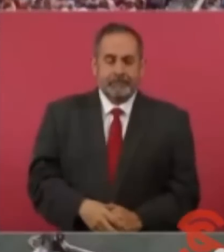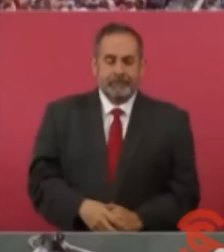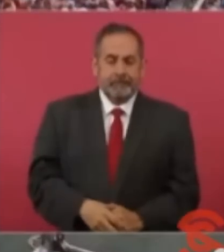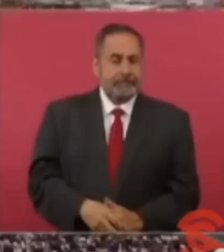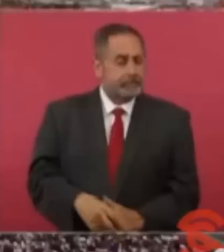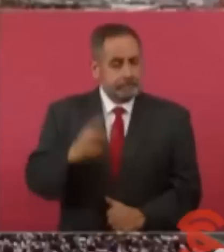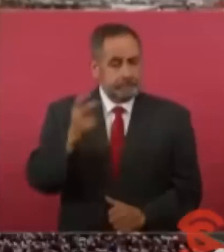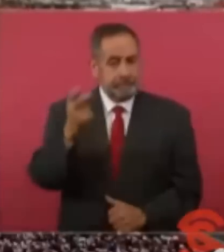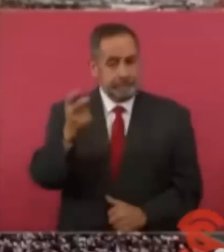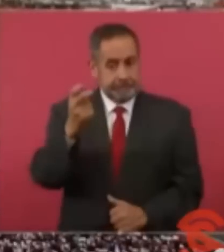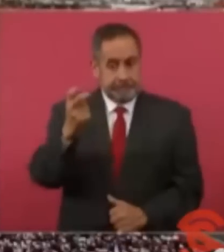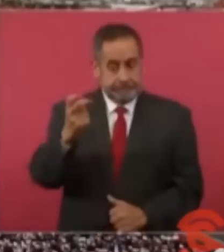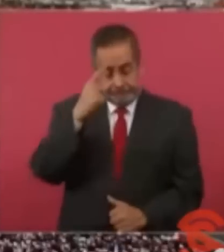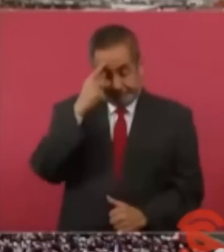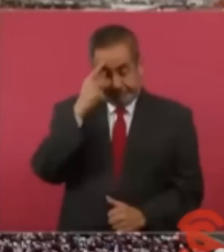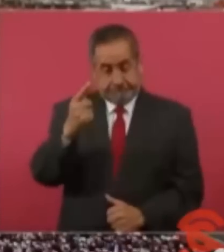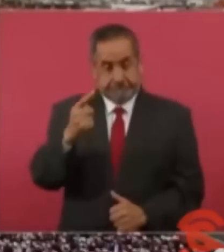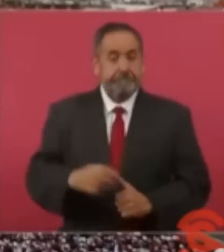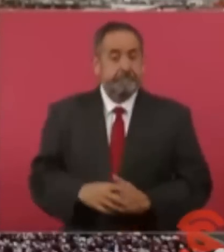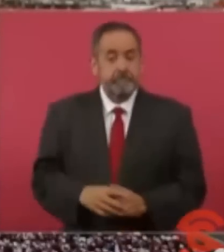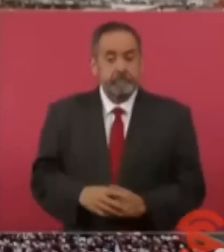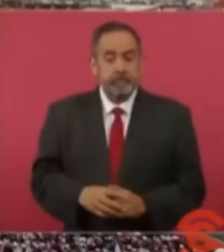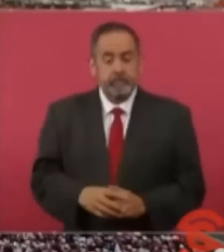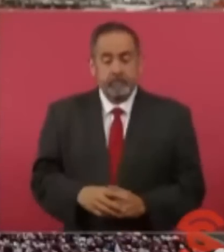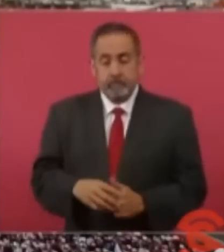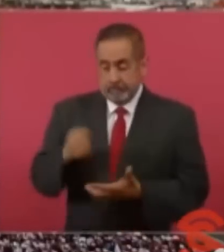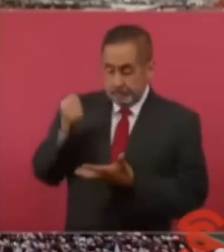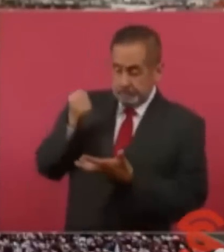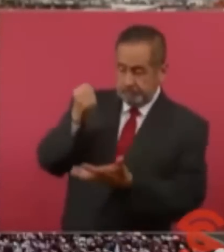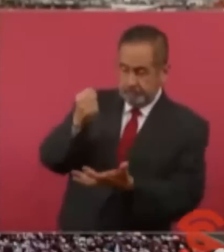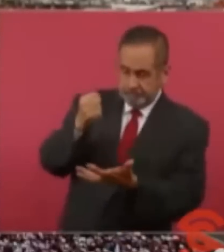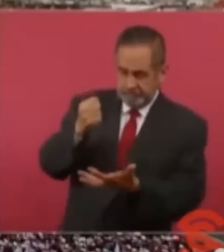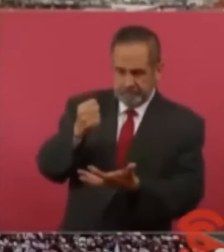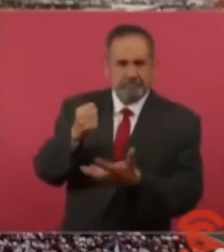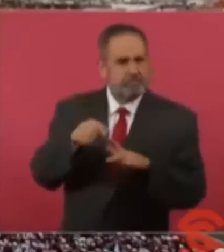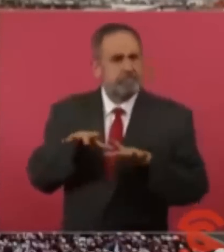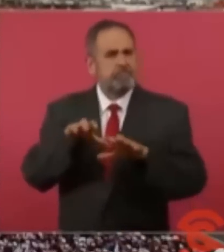Por eso, el presupuesto nos alcanza,